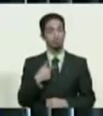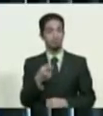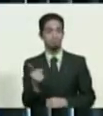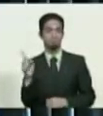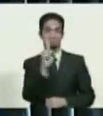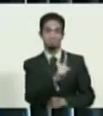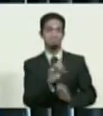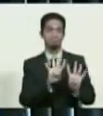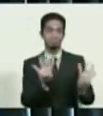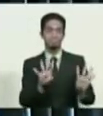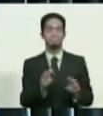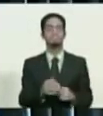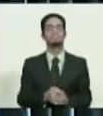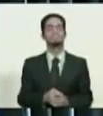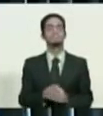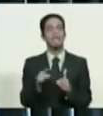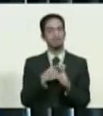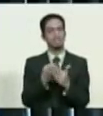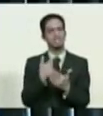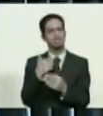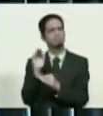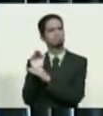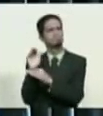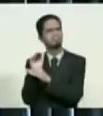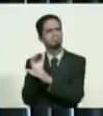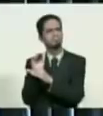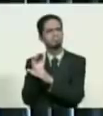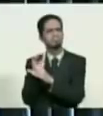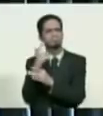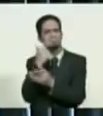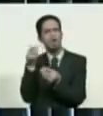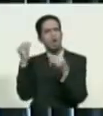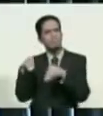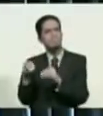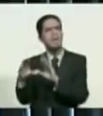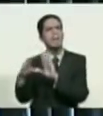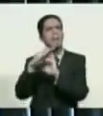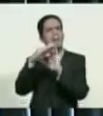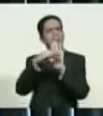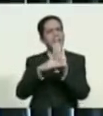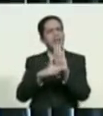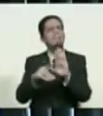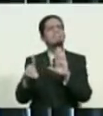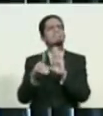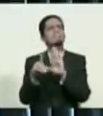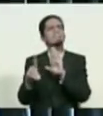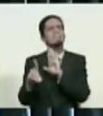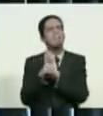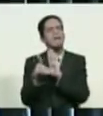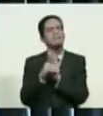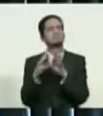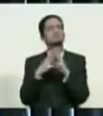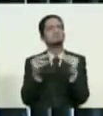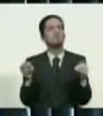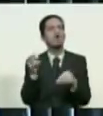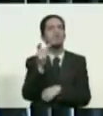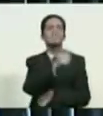En resguardo estricto a lo que está establecido en esta Constitución respecto a los derechos de todos los venezolanos y de todas las